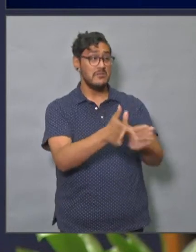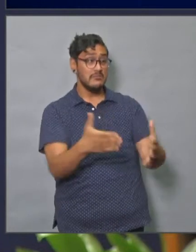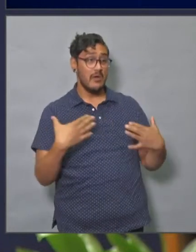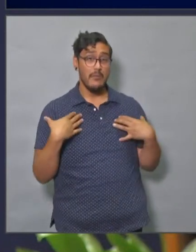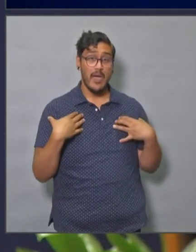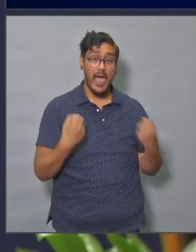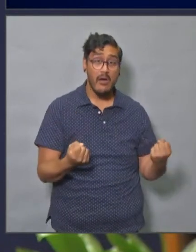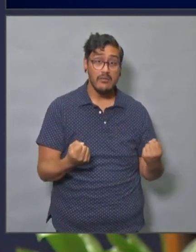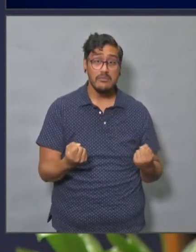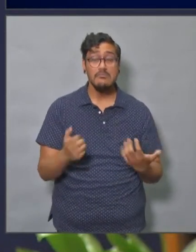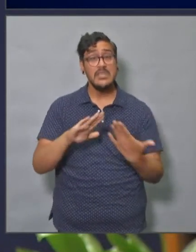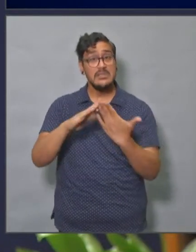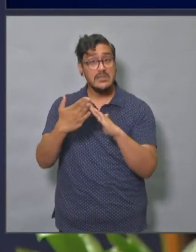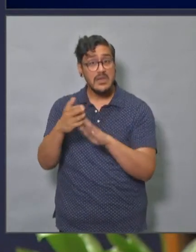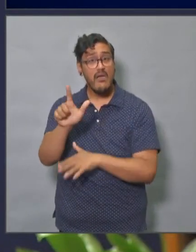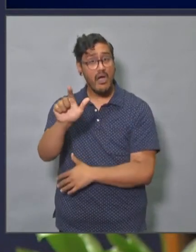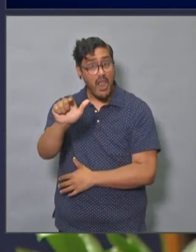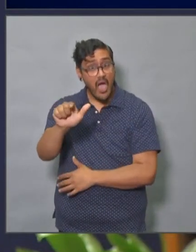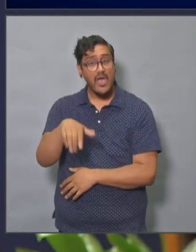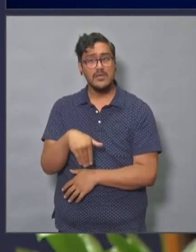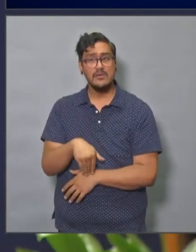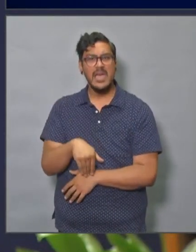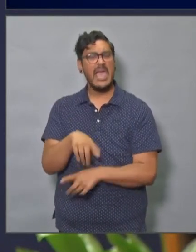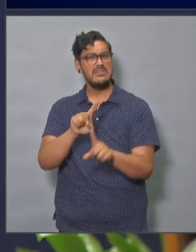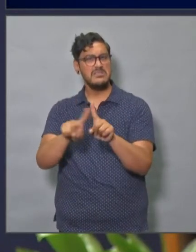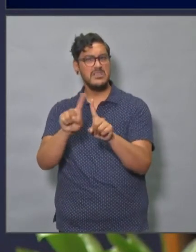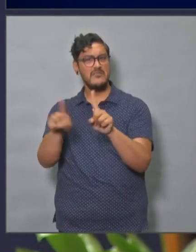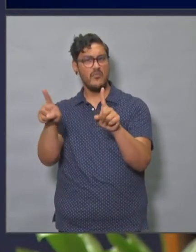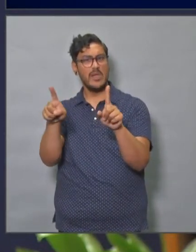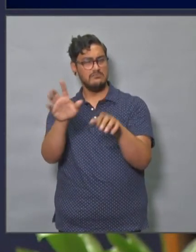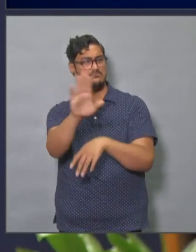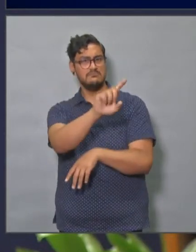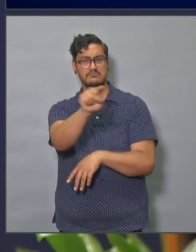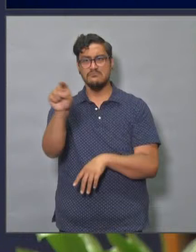Ángeles y las propias instalaciones.